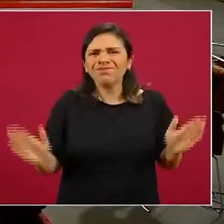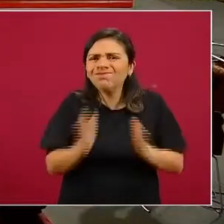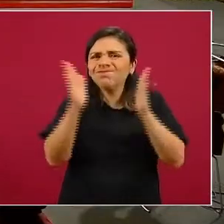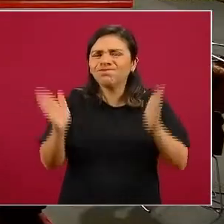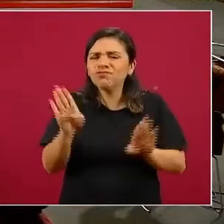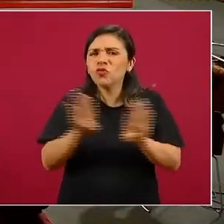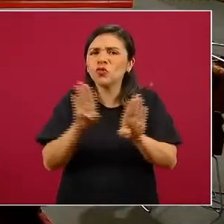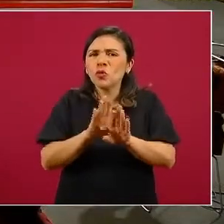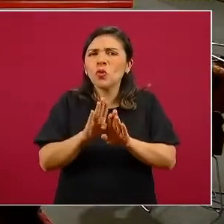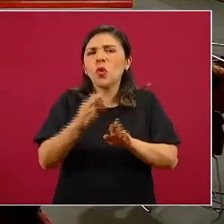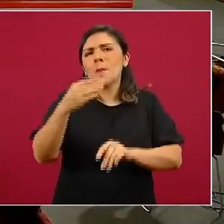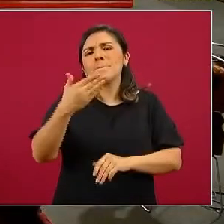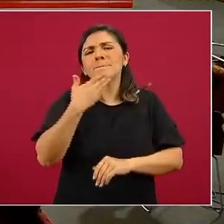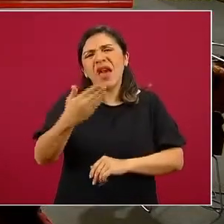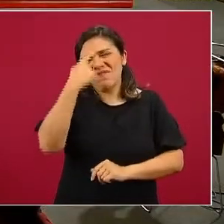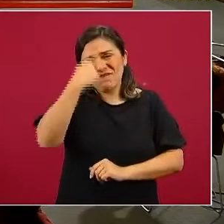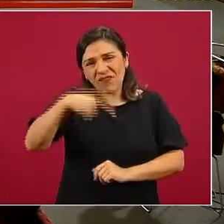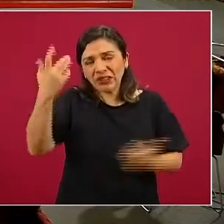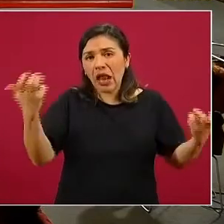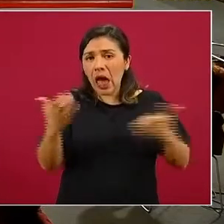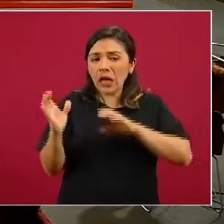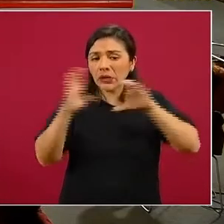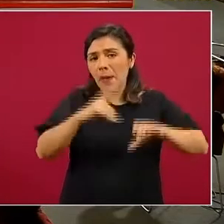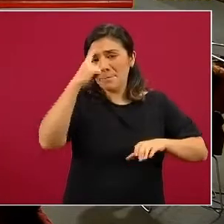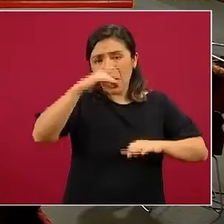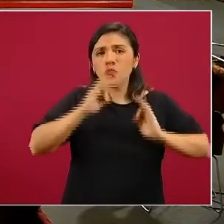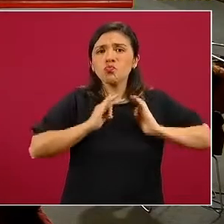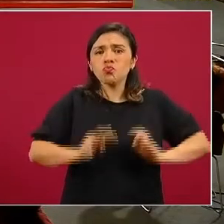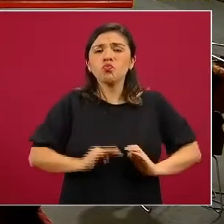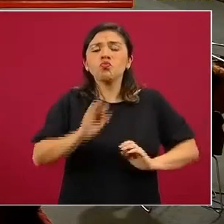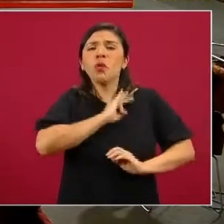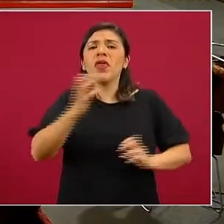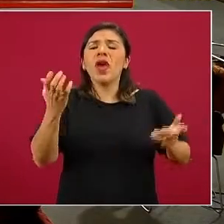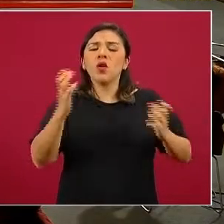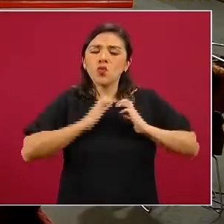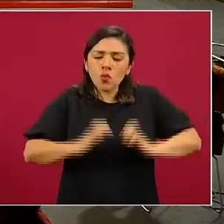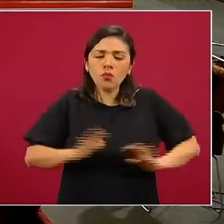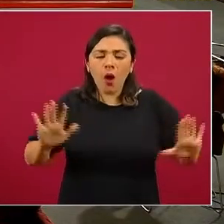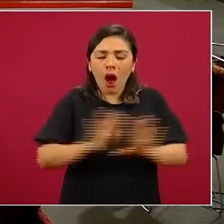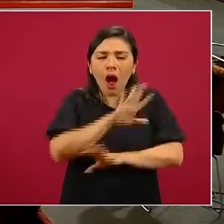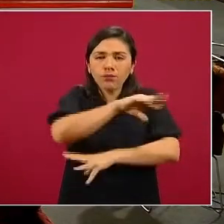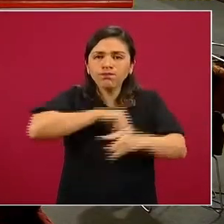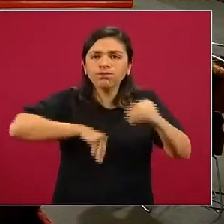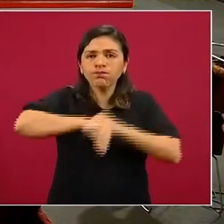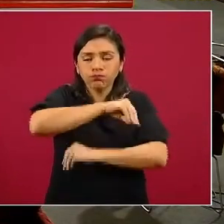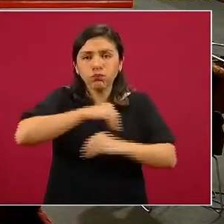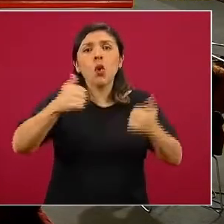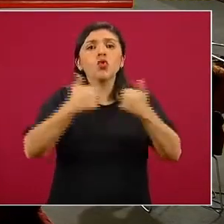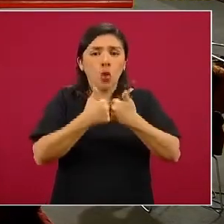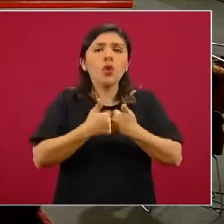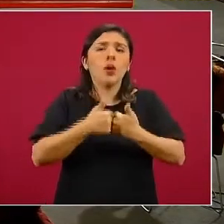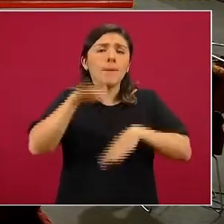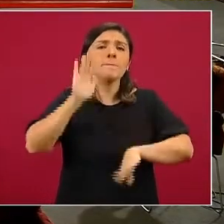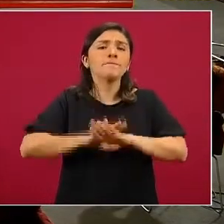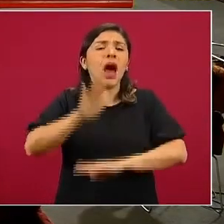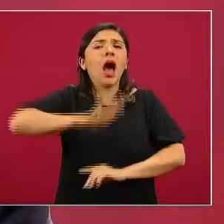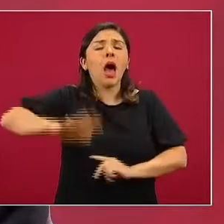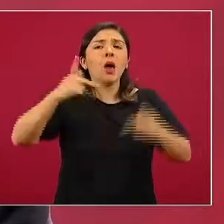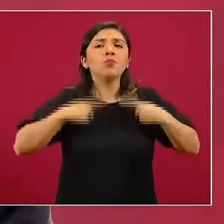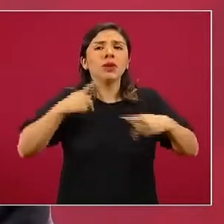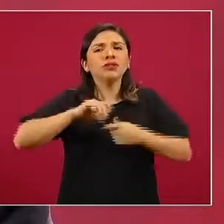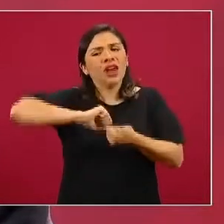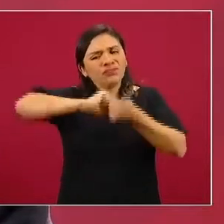que faciliten el acceso a los trasplantes, pero además promover que exista una cultura, una práctica de